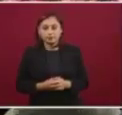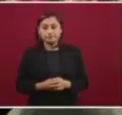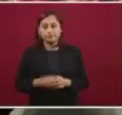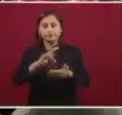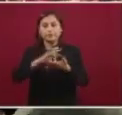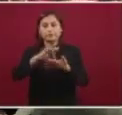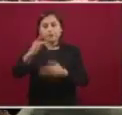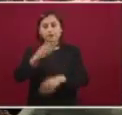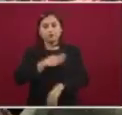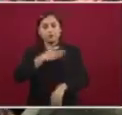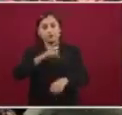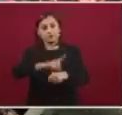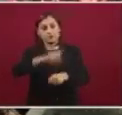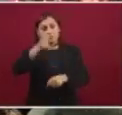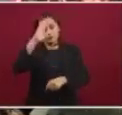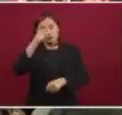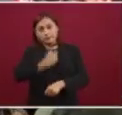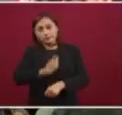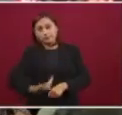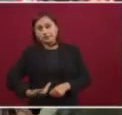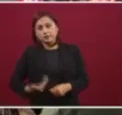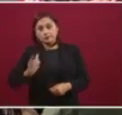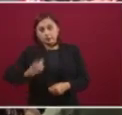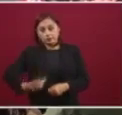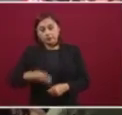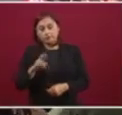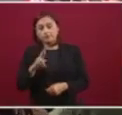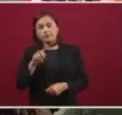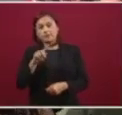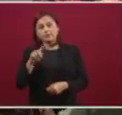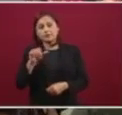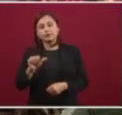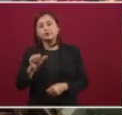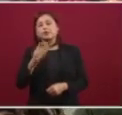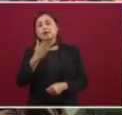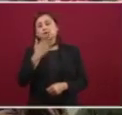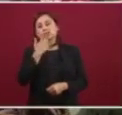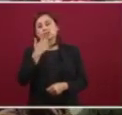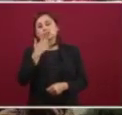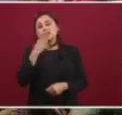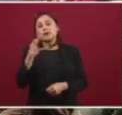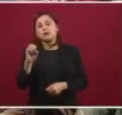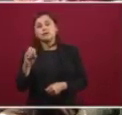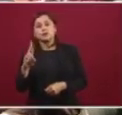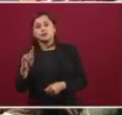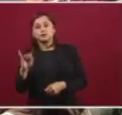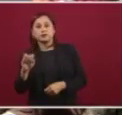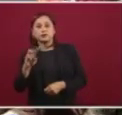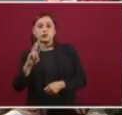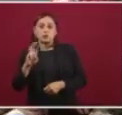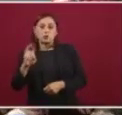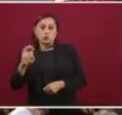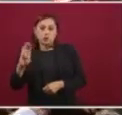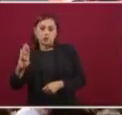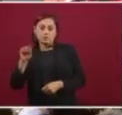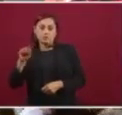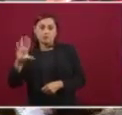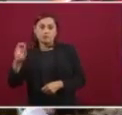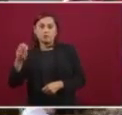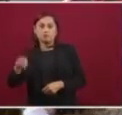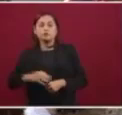Gracias, buenos días, señor presidente. Brisa Retano, de Sonora, de vórticeweb.com. Hace unos instantes usted se